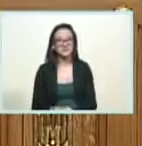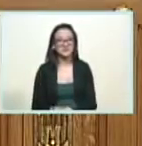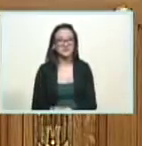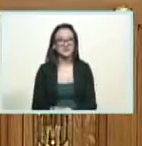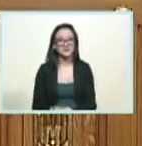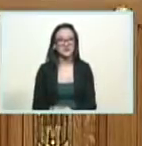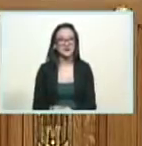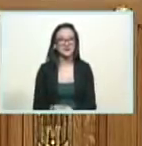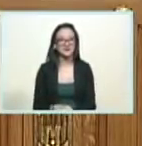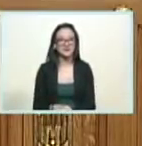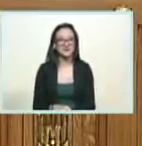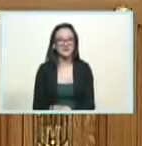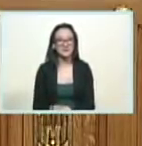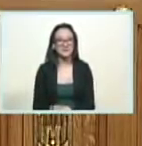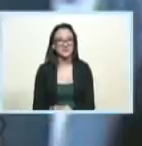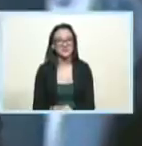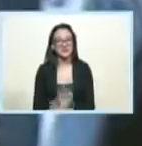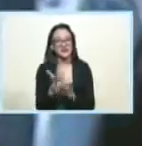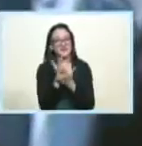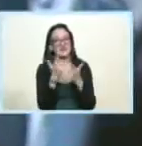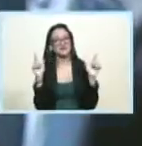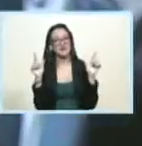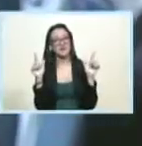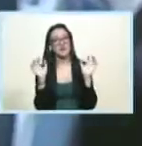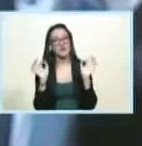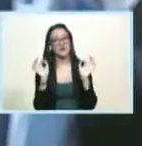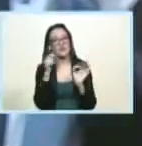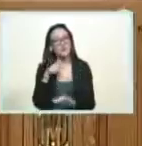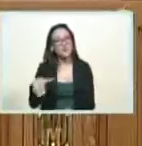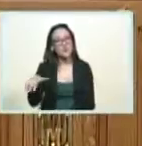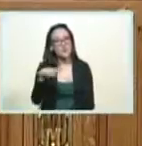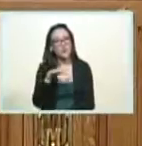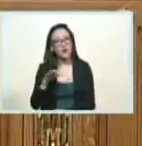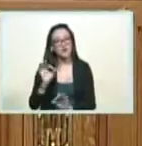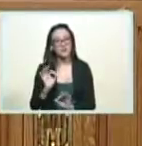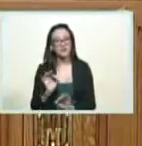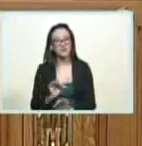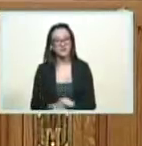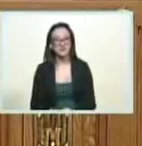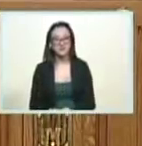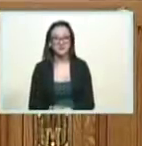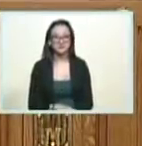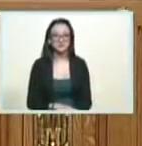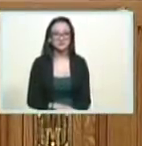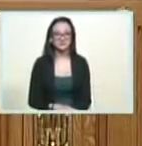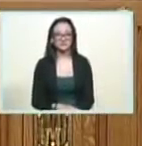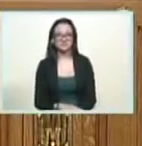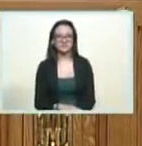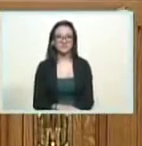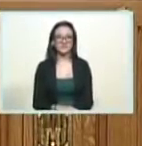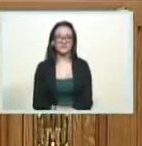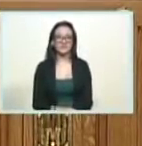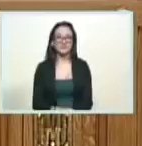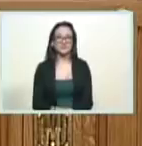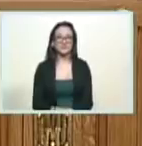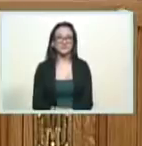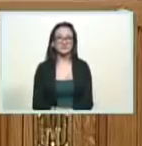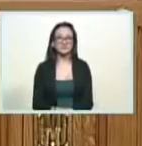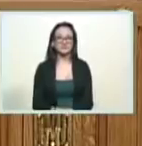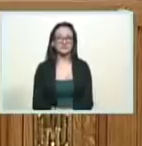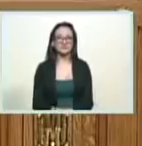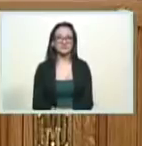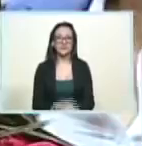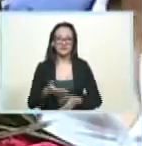Porque es el pueblo glorioso de los libertadores, además es el pueblo que captó, que recibió la